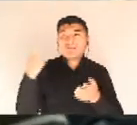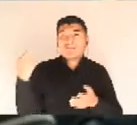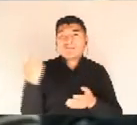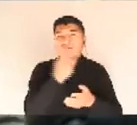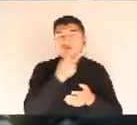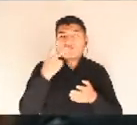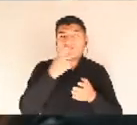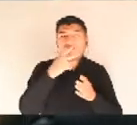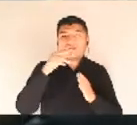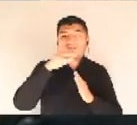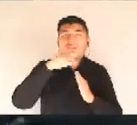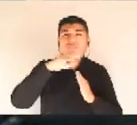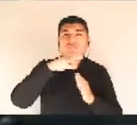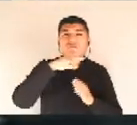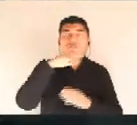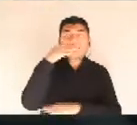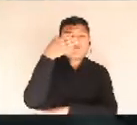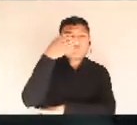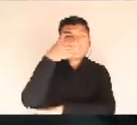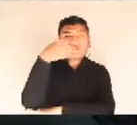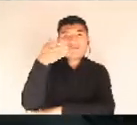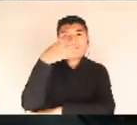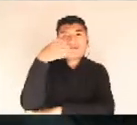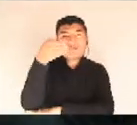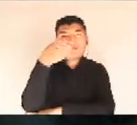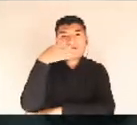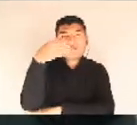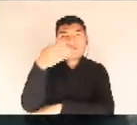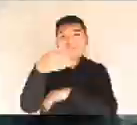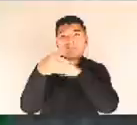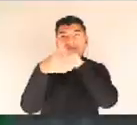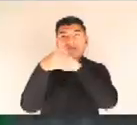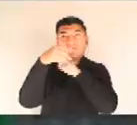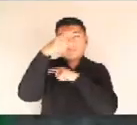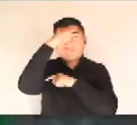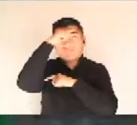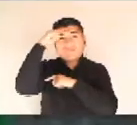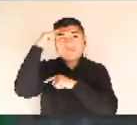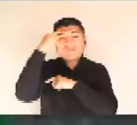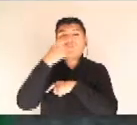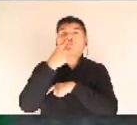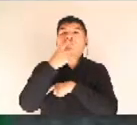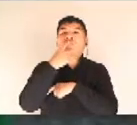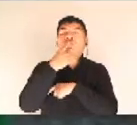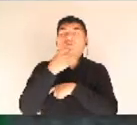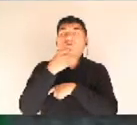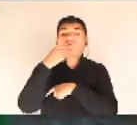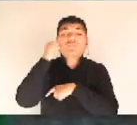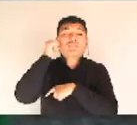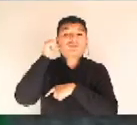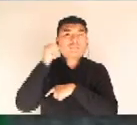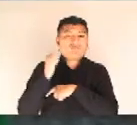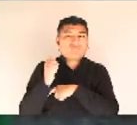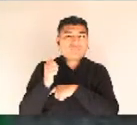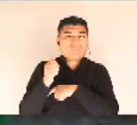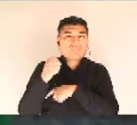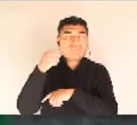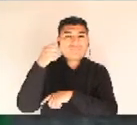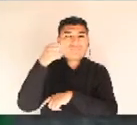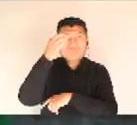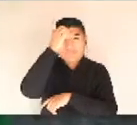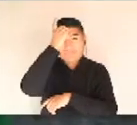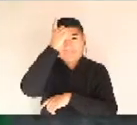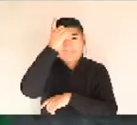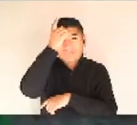banderas y arriba se pone el negro el rojo el amarillo bandera le